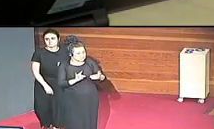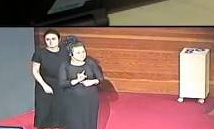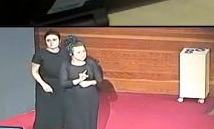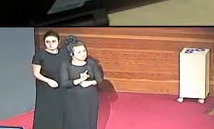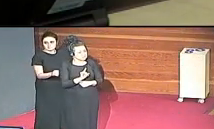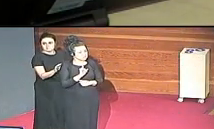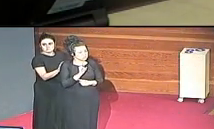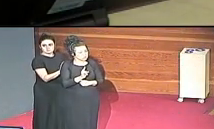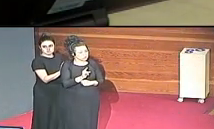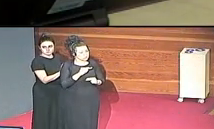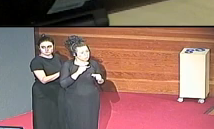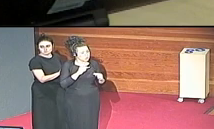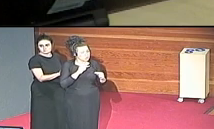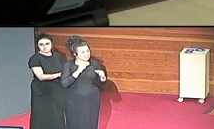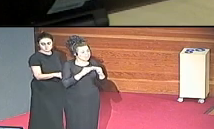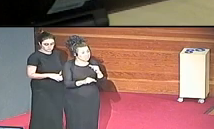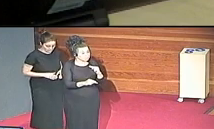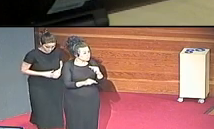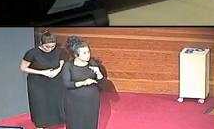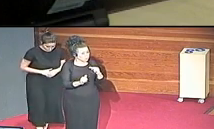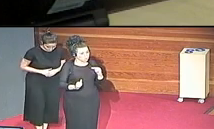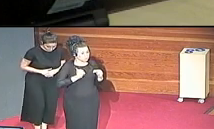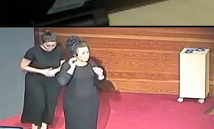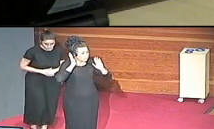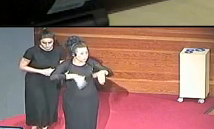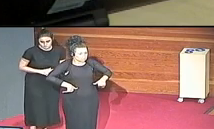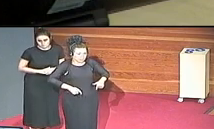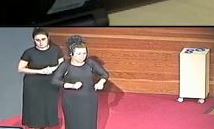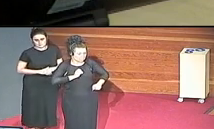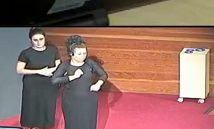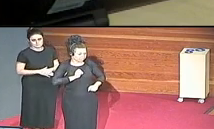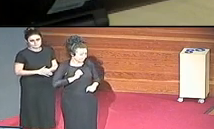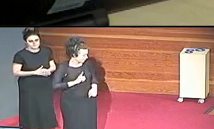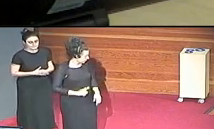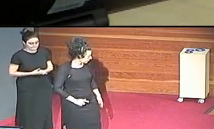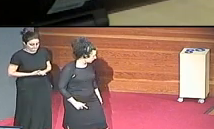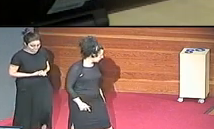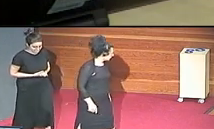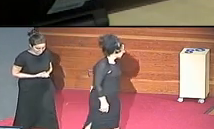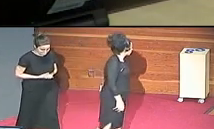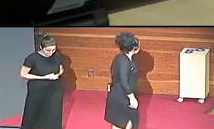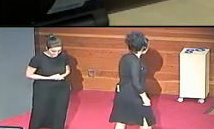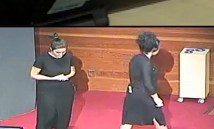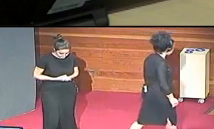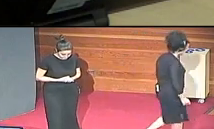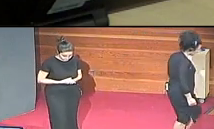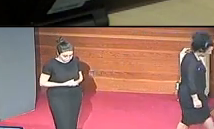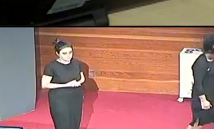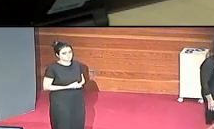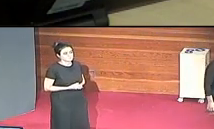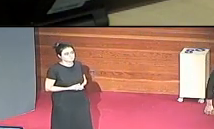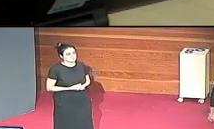solo una respuesta a un ultimátum que se nos presentó. El problema aquí es que Putin se contradice en sus